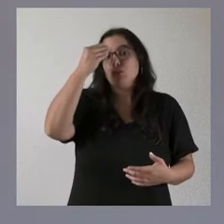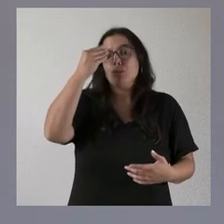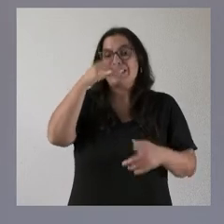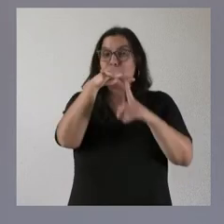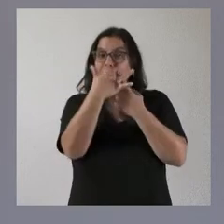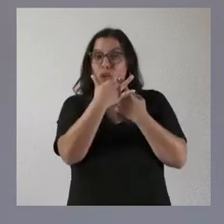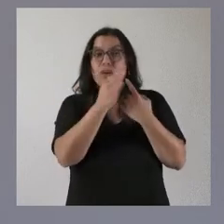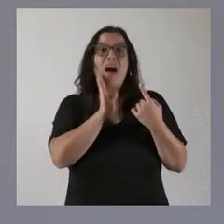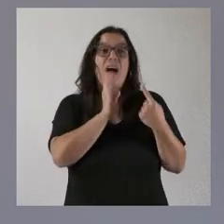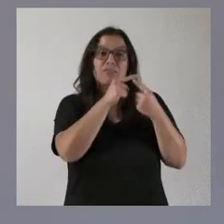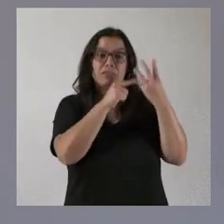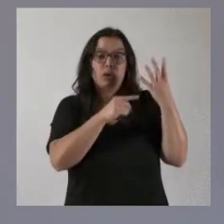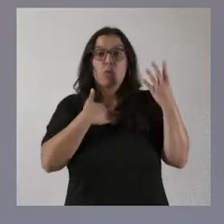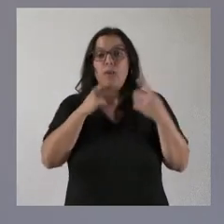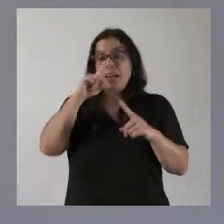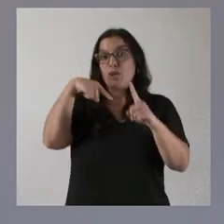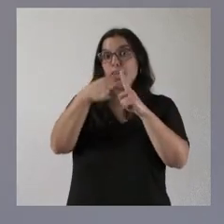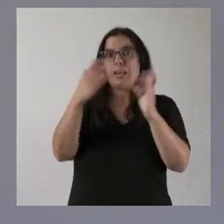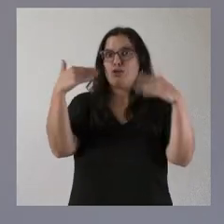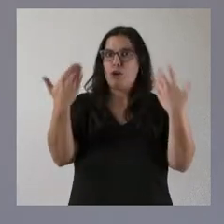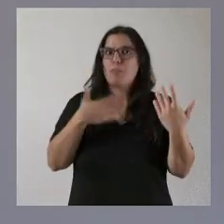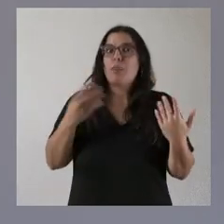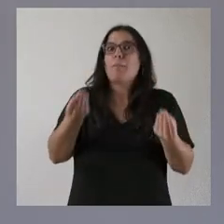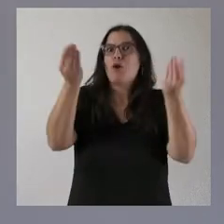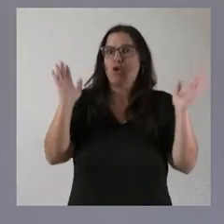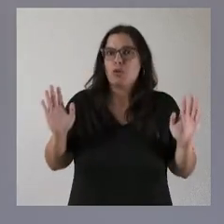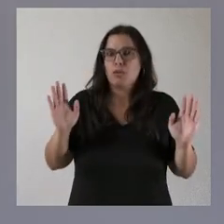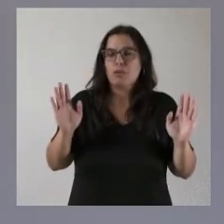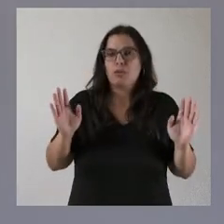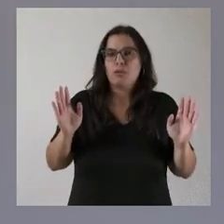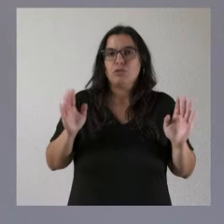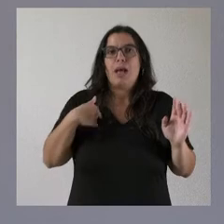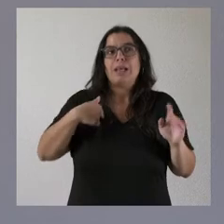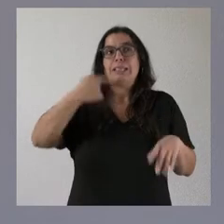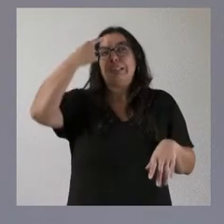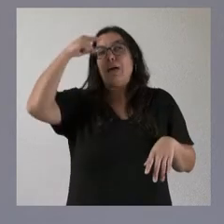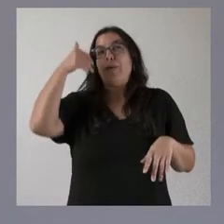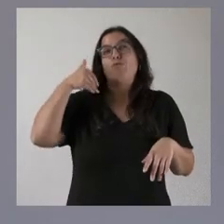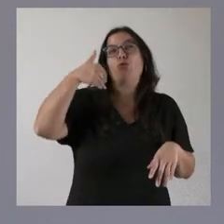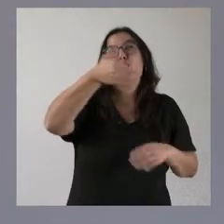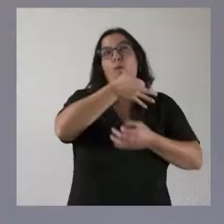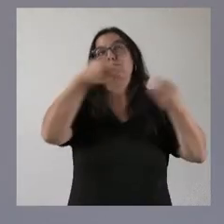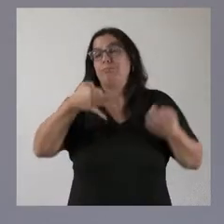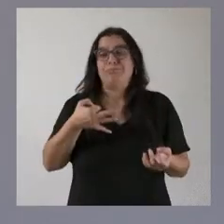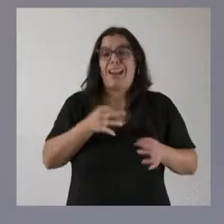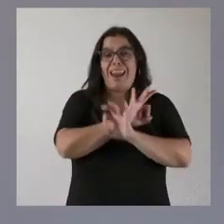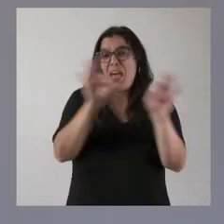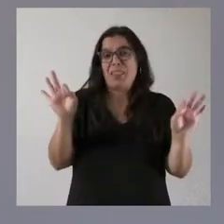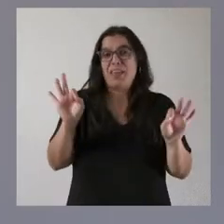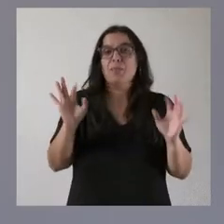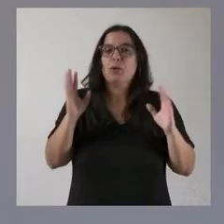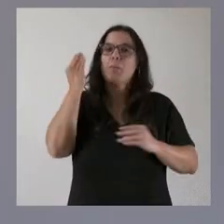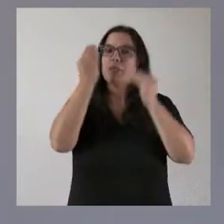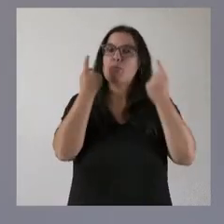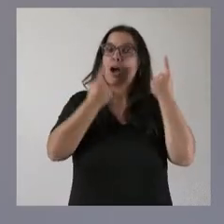podrían no repetirse en el próximo ejercicio nadie se adivino respecto de cuál puede ser algunos factores del futuro pero creemos que algunos